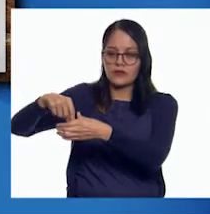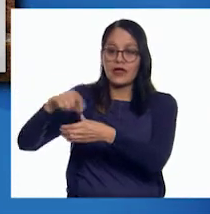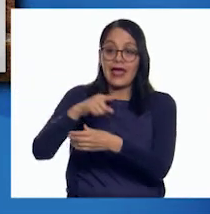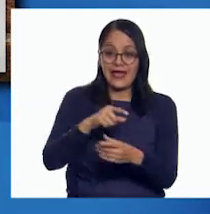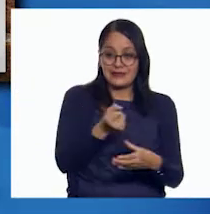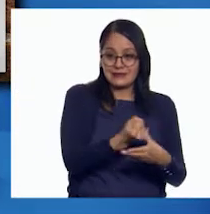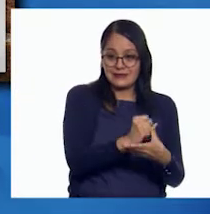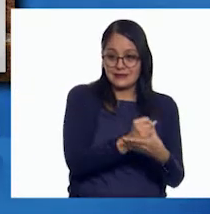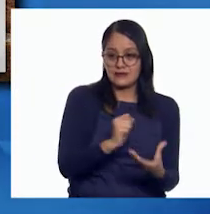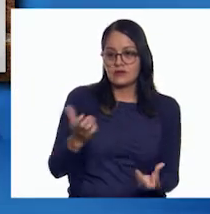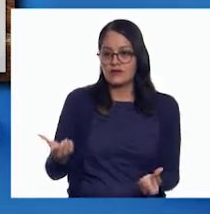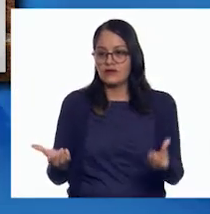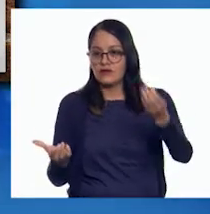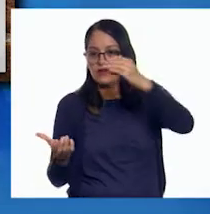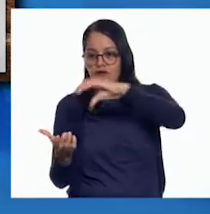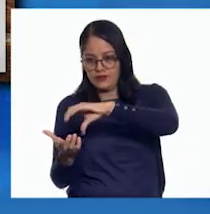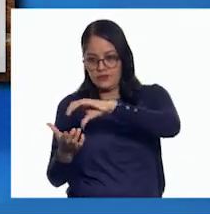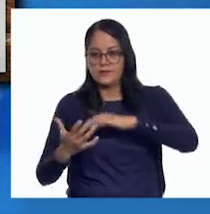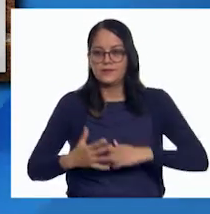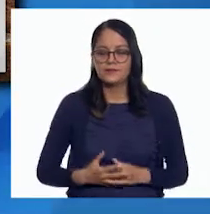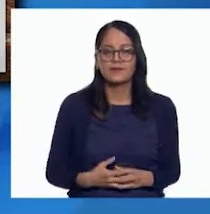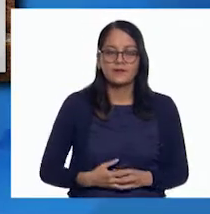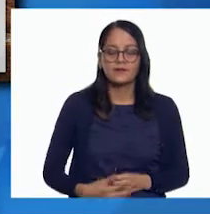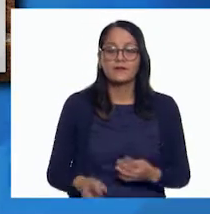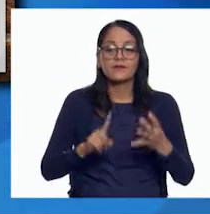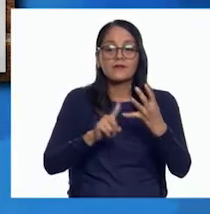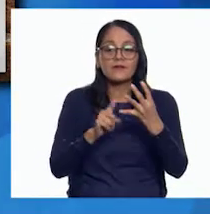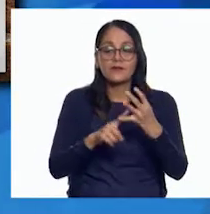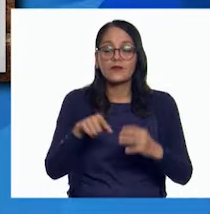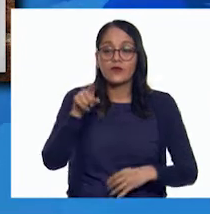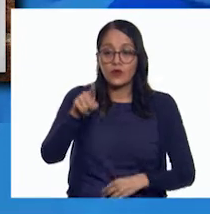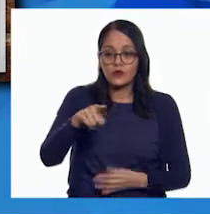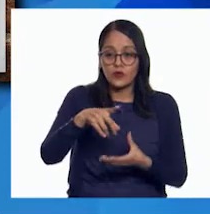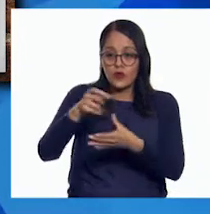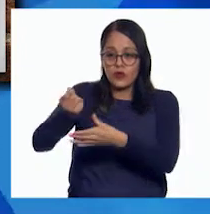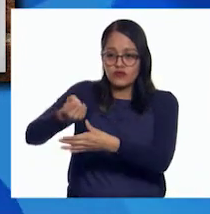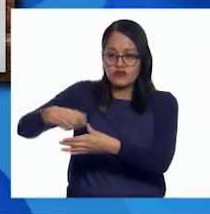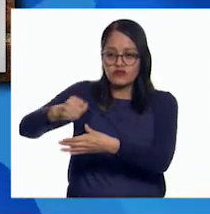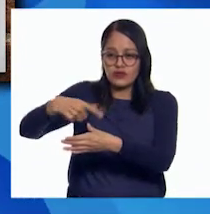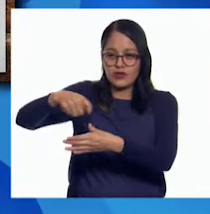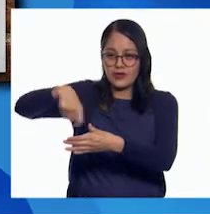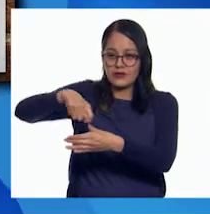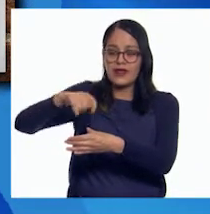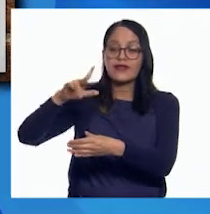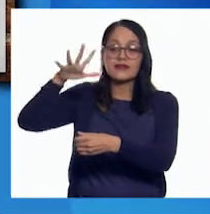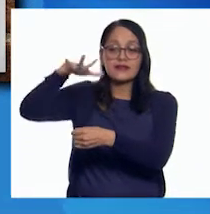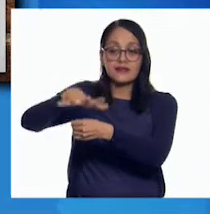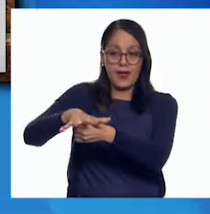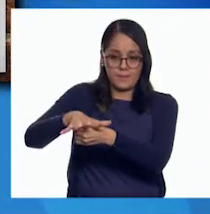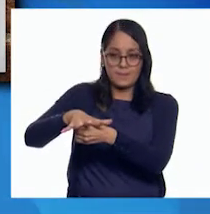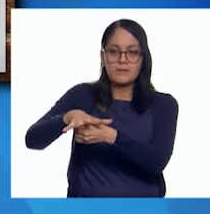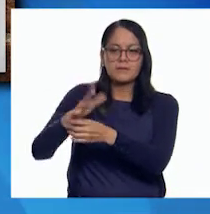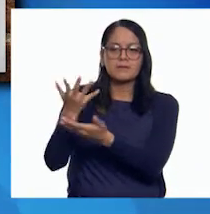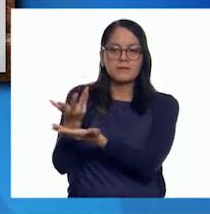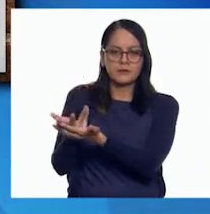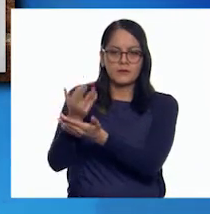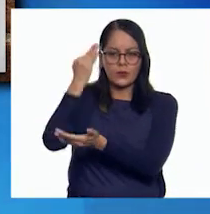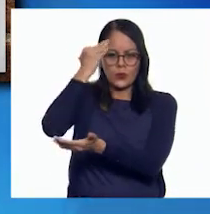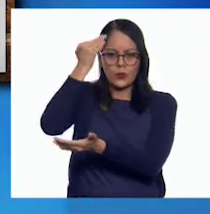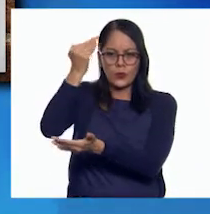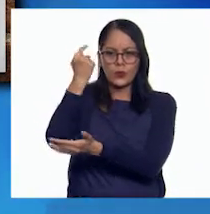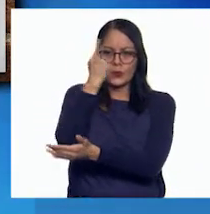que se trituraron. 4. Revuelve las especias, tapa y deja reposar la mezcla una